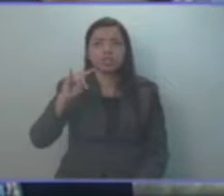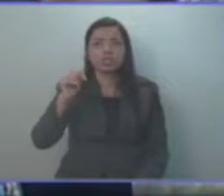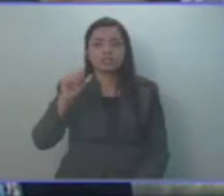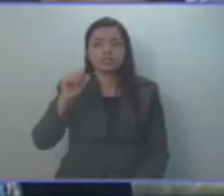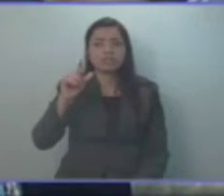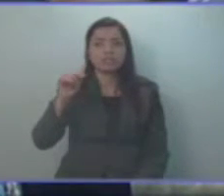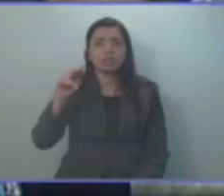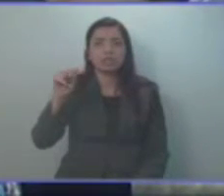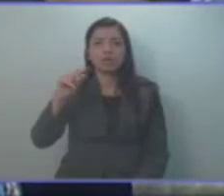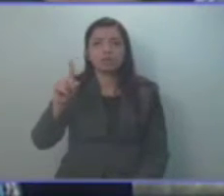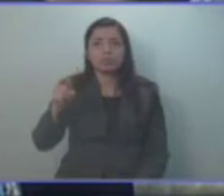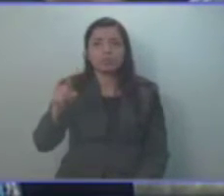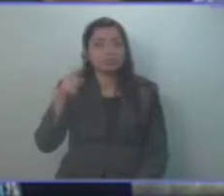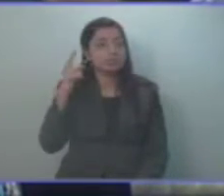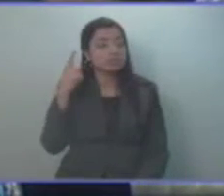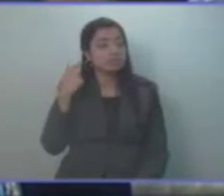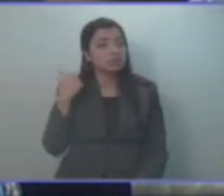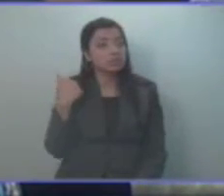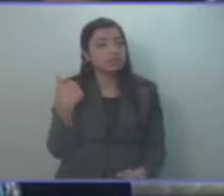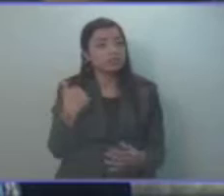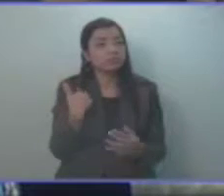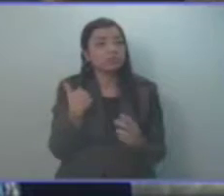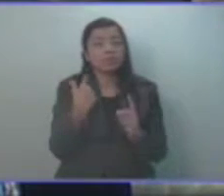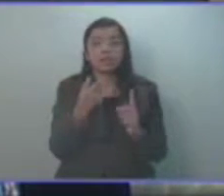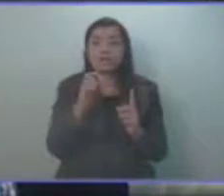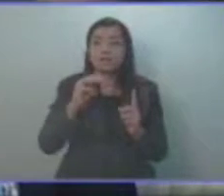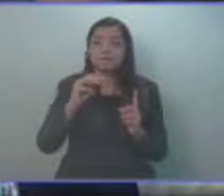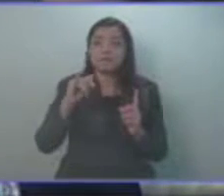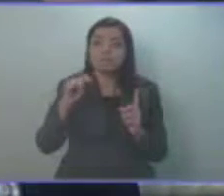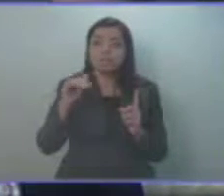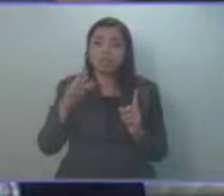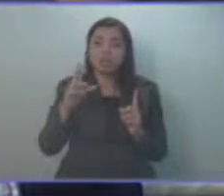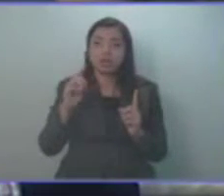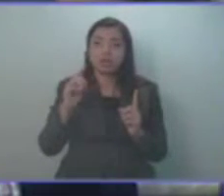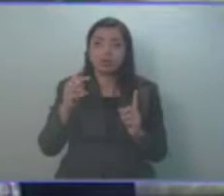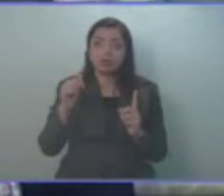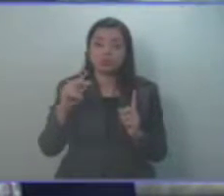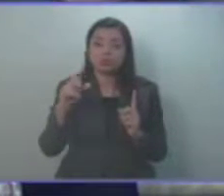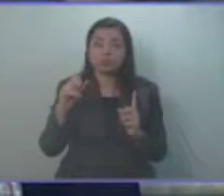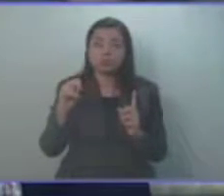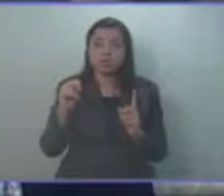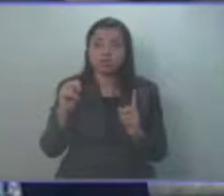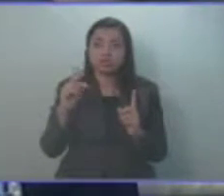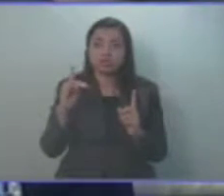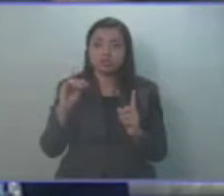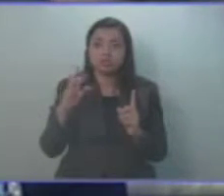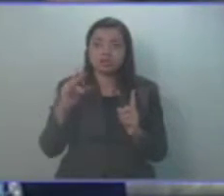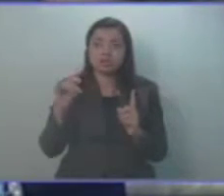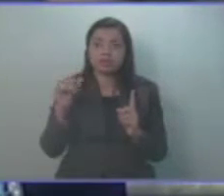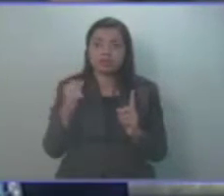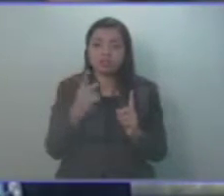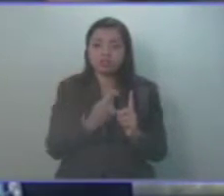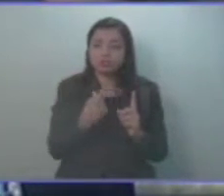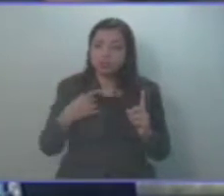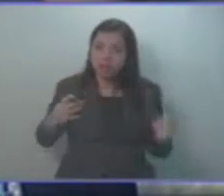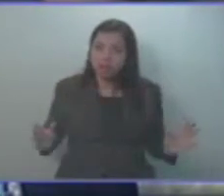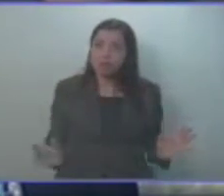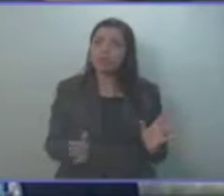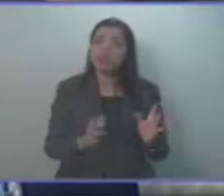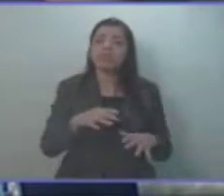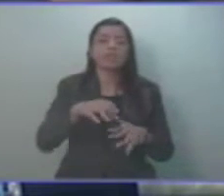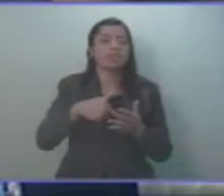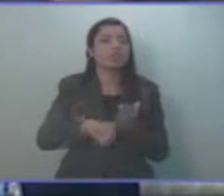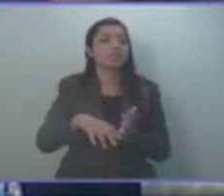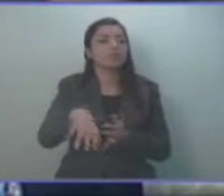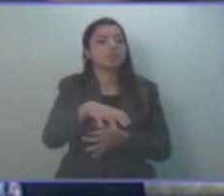López, esposo de la señora Milagro Griselda Guzmán de Rivas, personas emprendedoras en el municipio de La